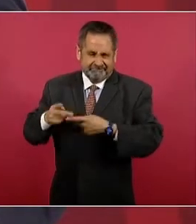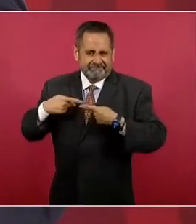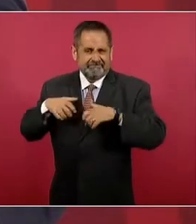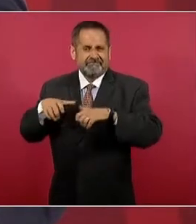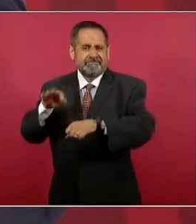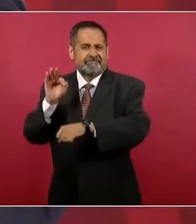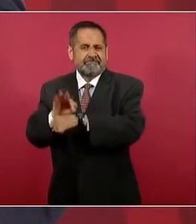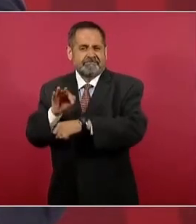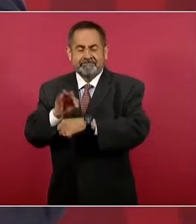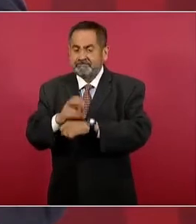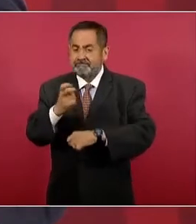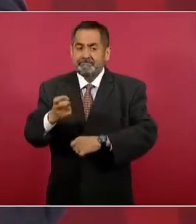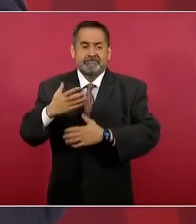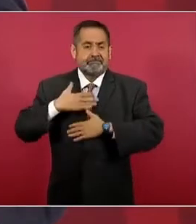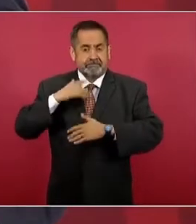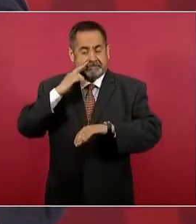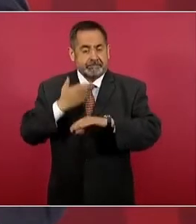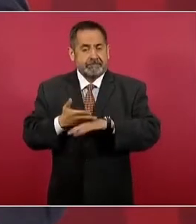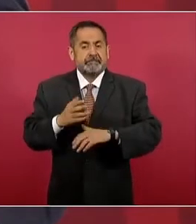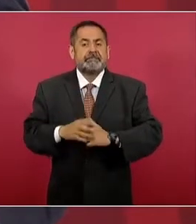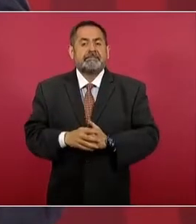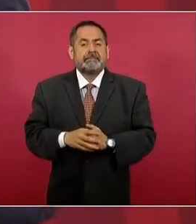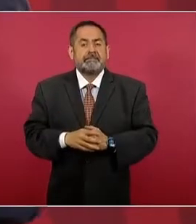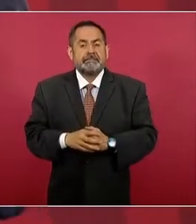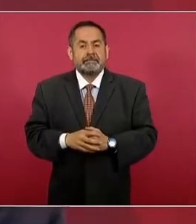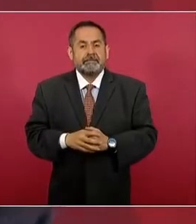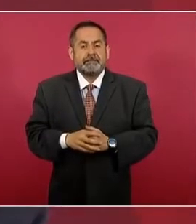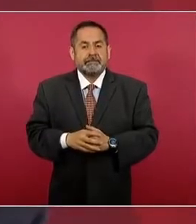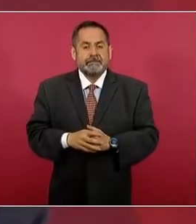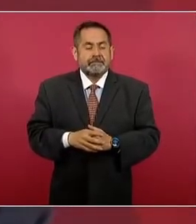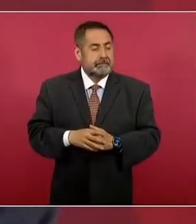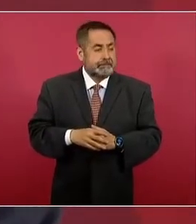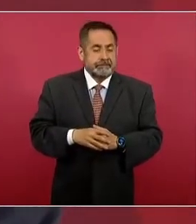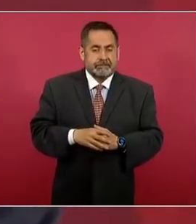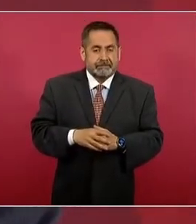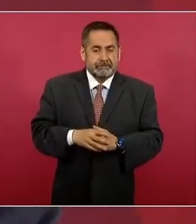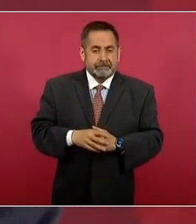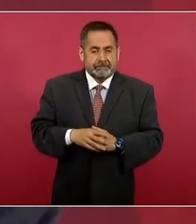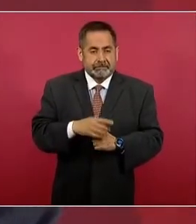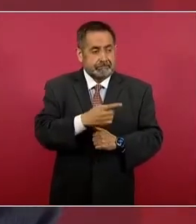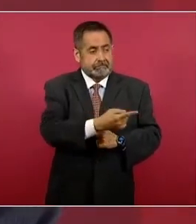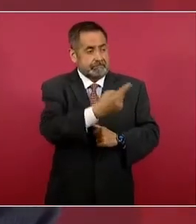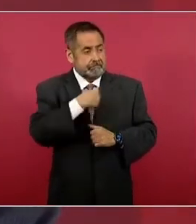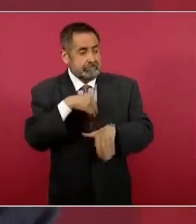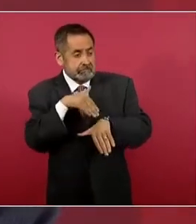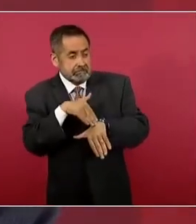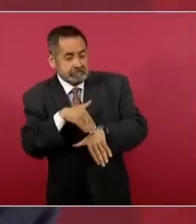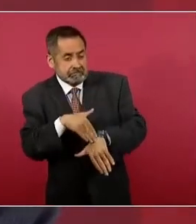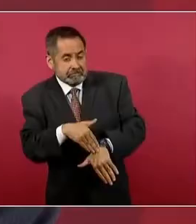y que no nos van a doblar